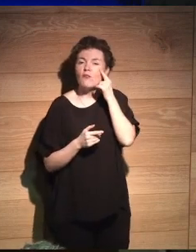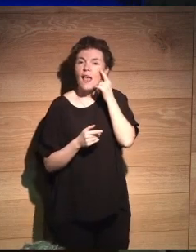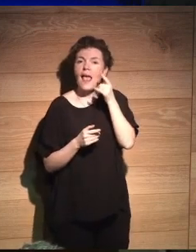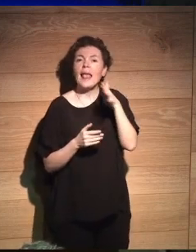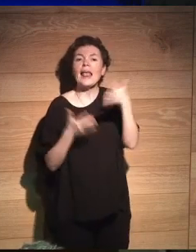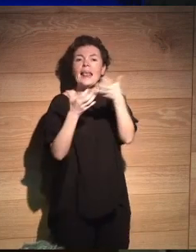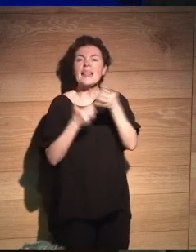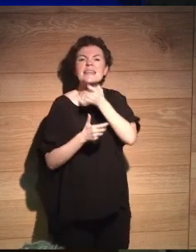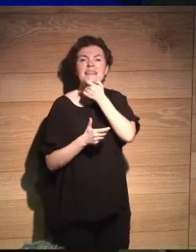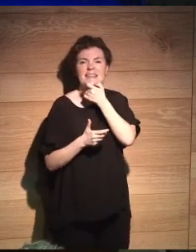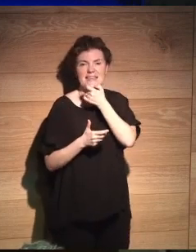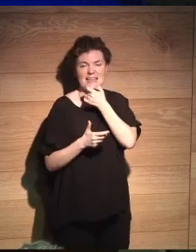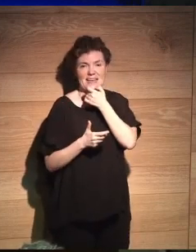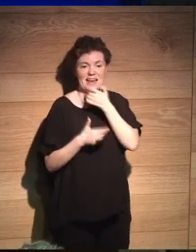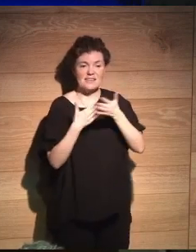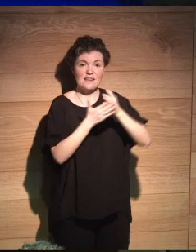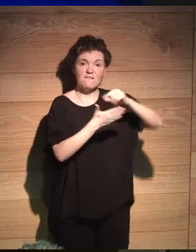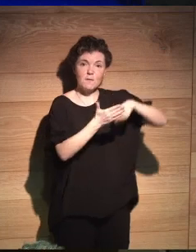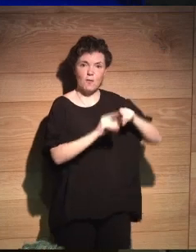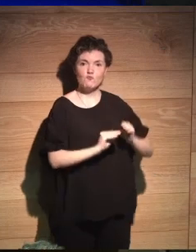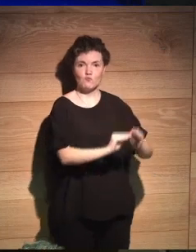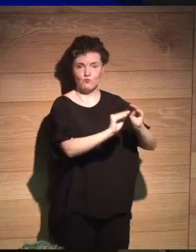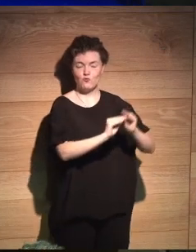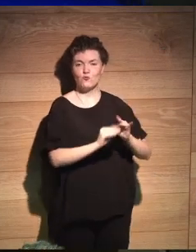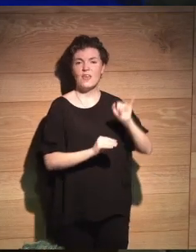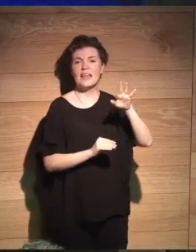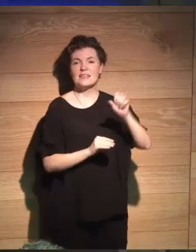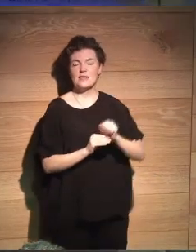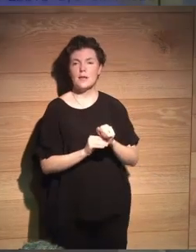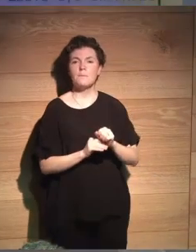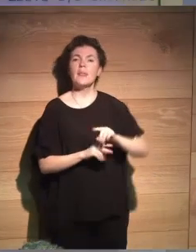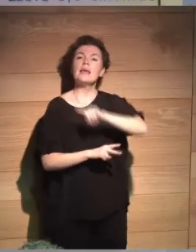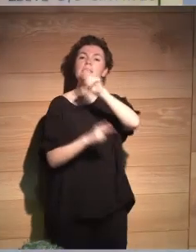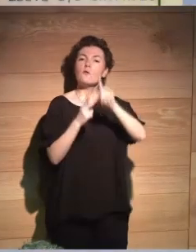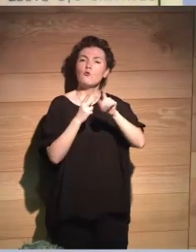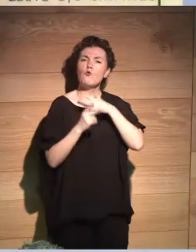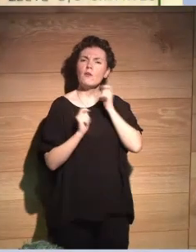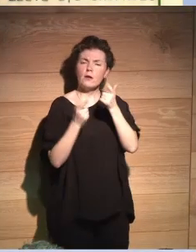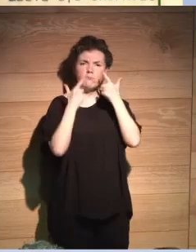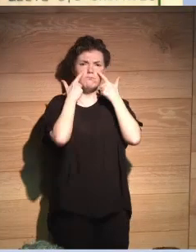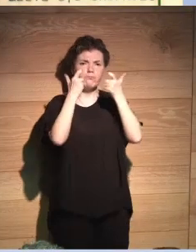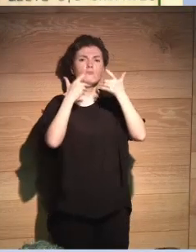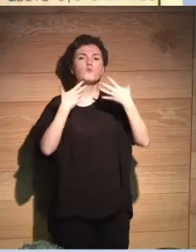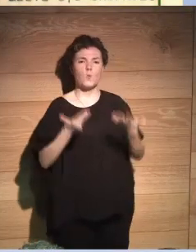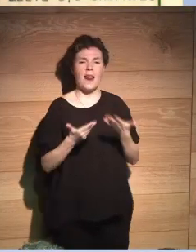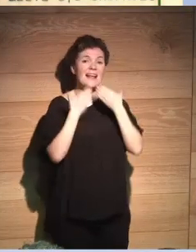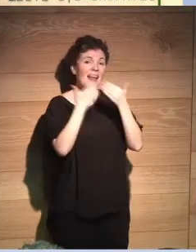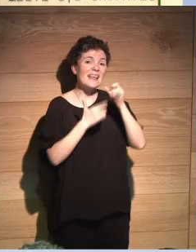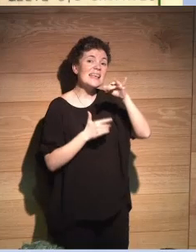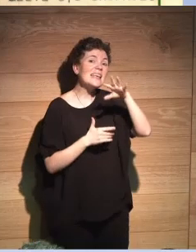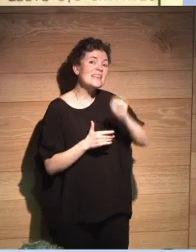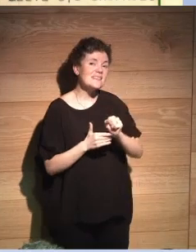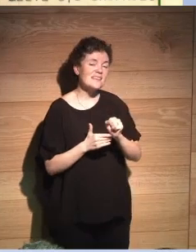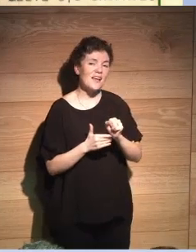en inglés firmado por Elia. El segundo punto que quiero enfatizar es que gracias a Ilse